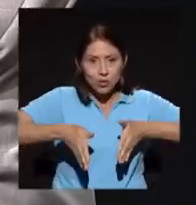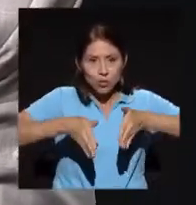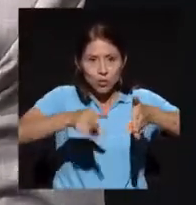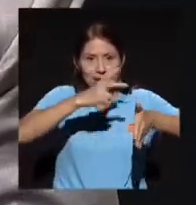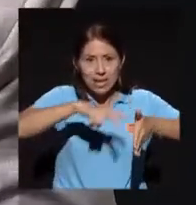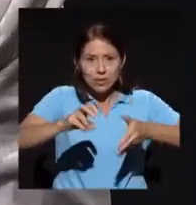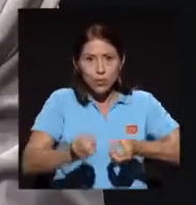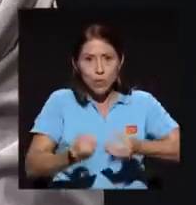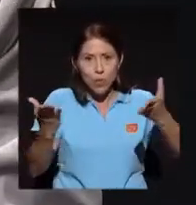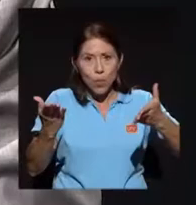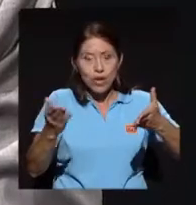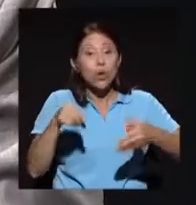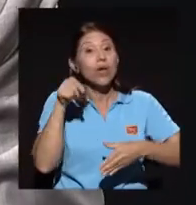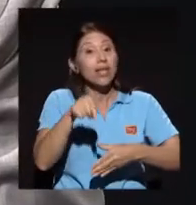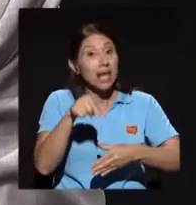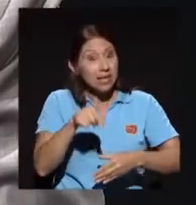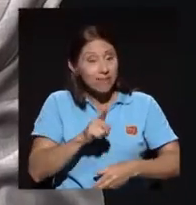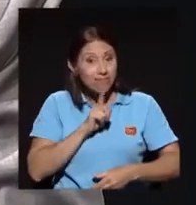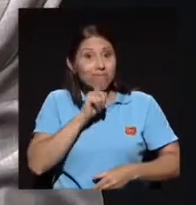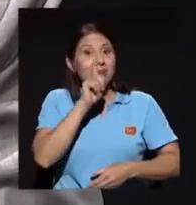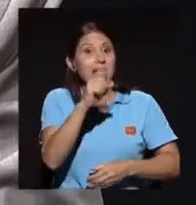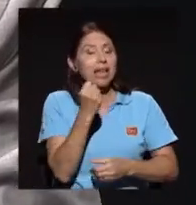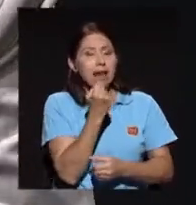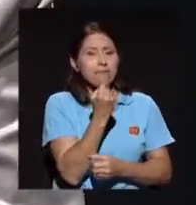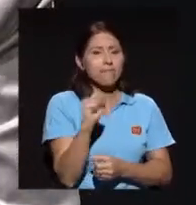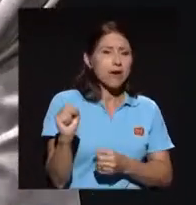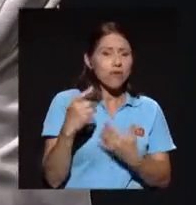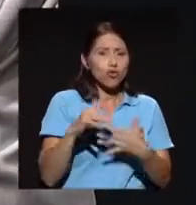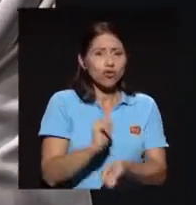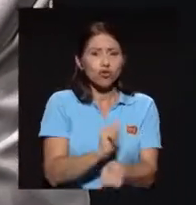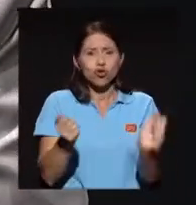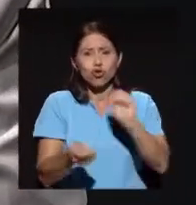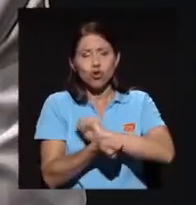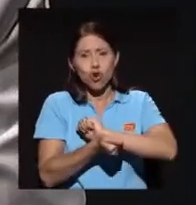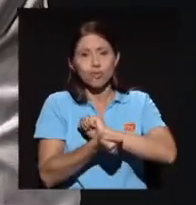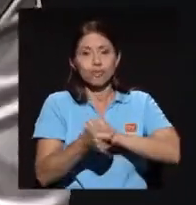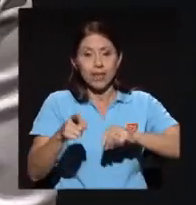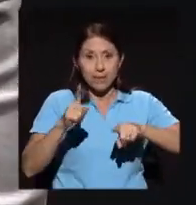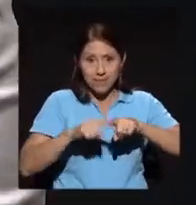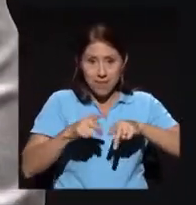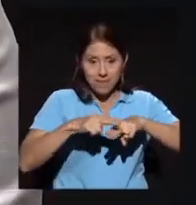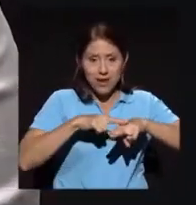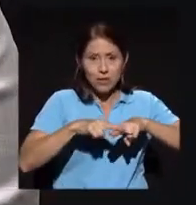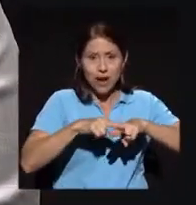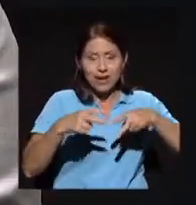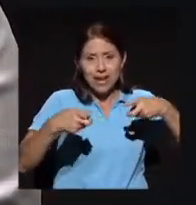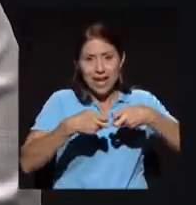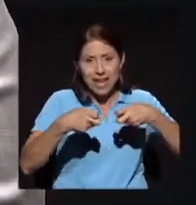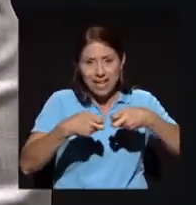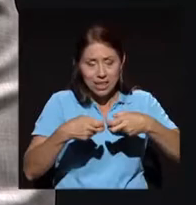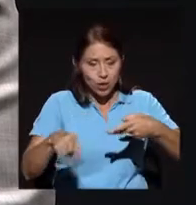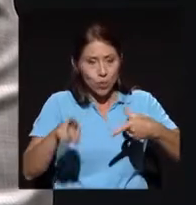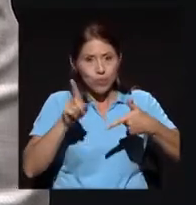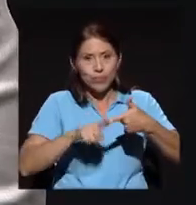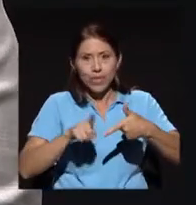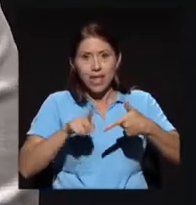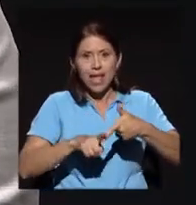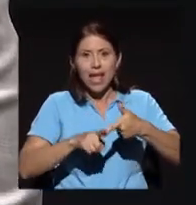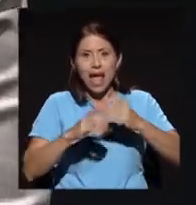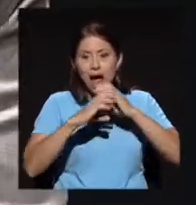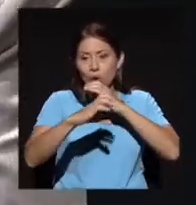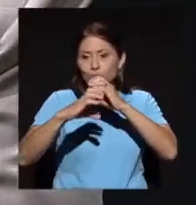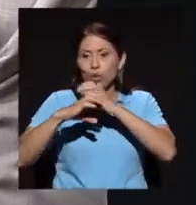y aquí hay una verdadera revolución de transporte público ferrocarril eléctrico y la sectorización de los